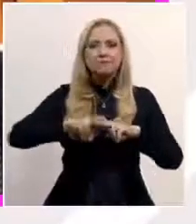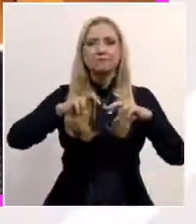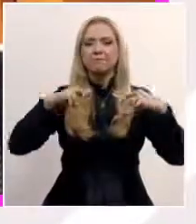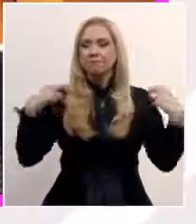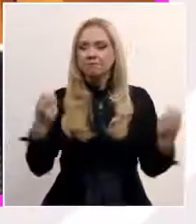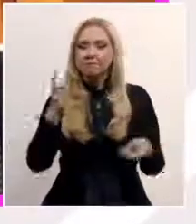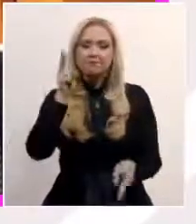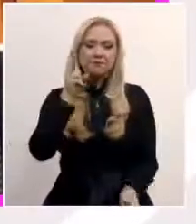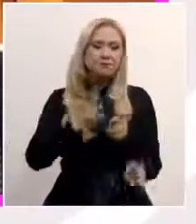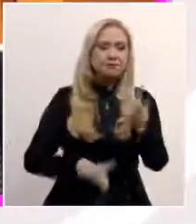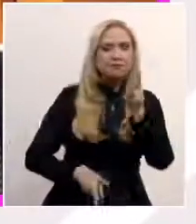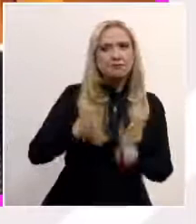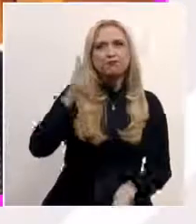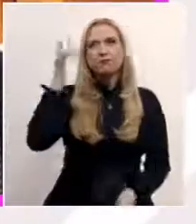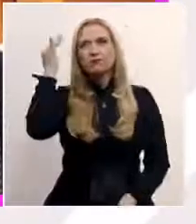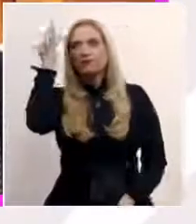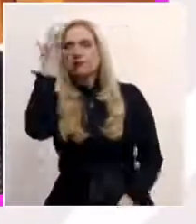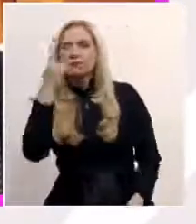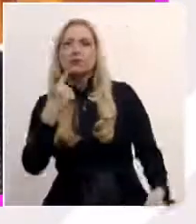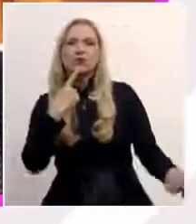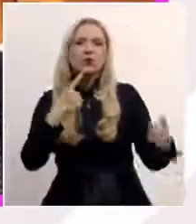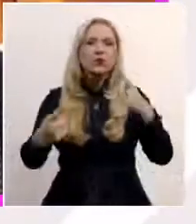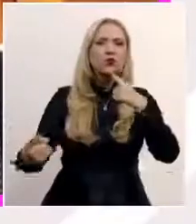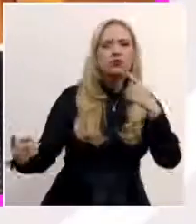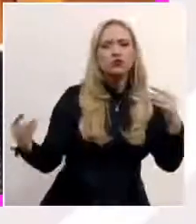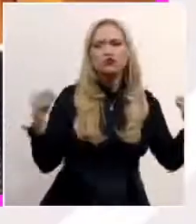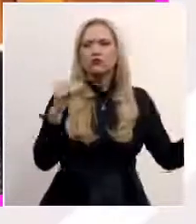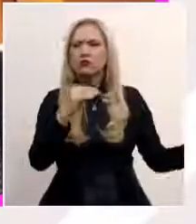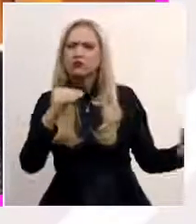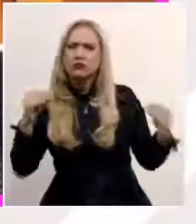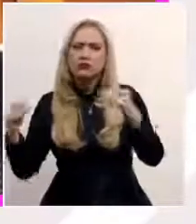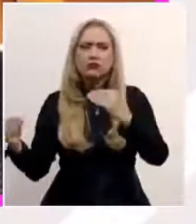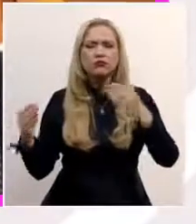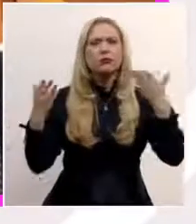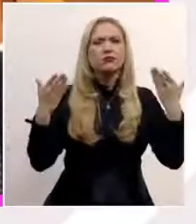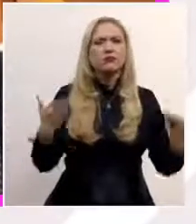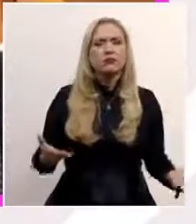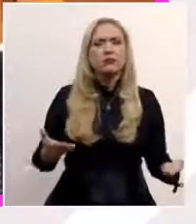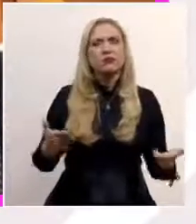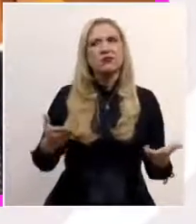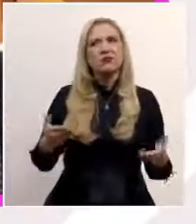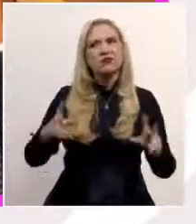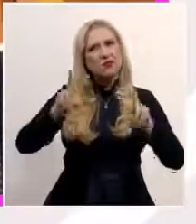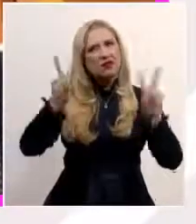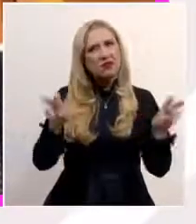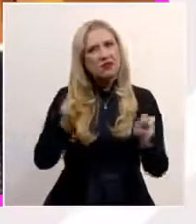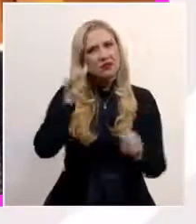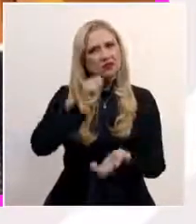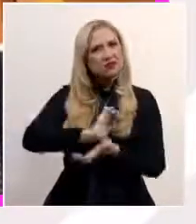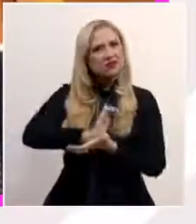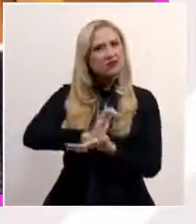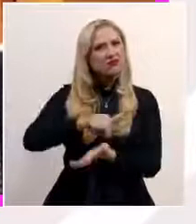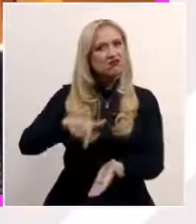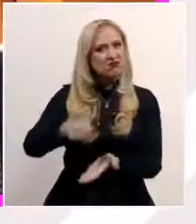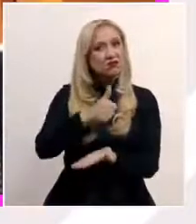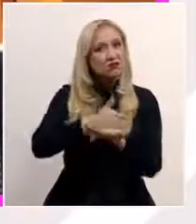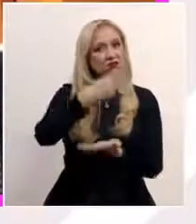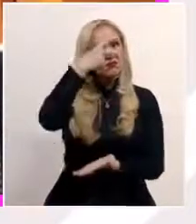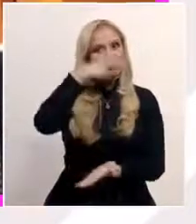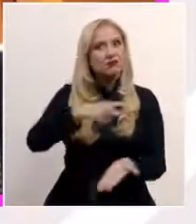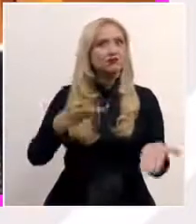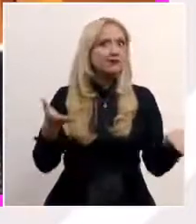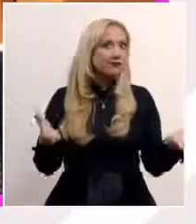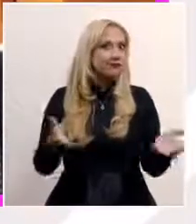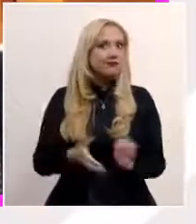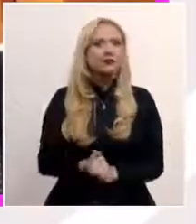analizar, debatir, discutir sobre los temas relacionados con el fenómeno discriminatorio en la Ciudad de México. En esta ocasión vamos a